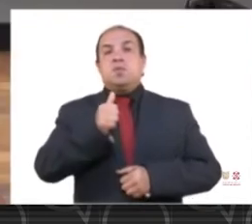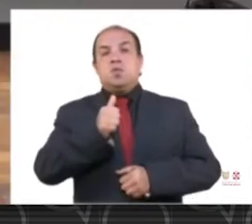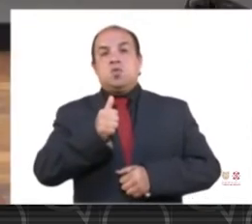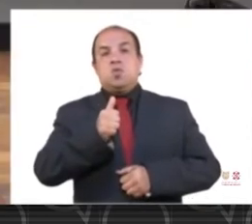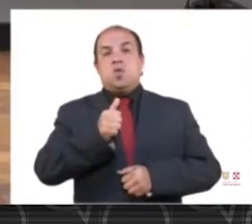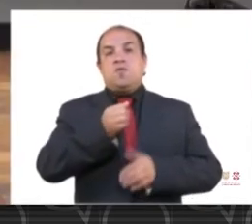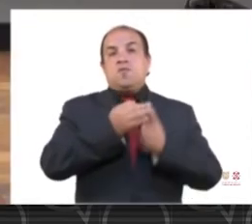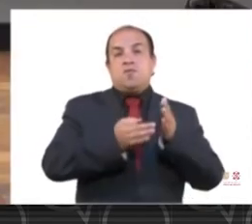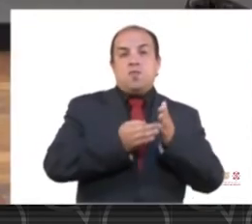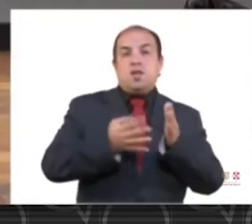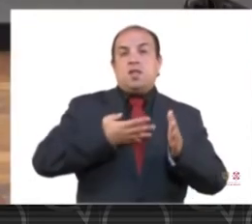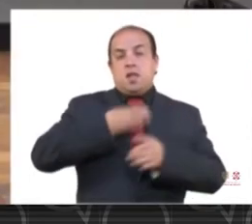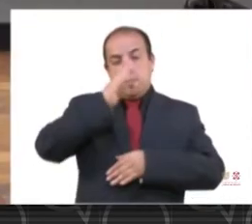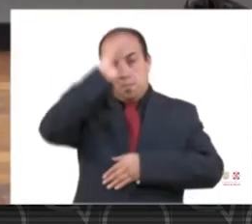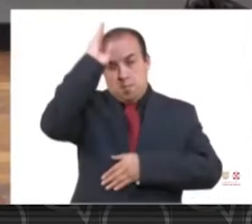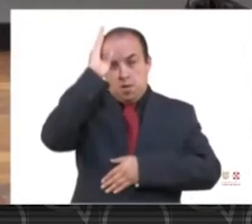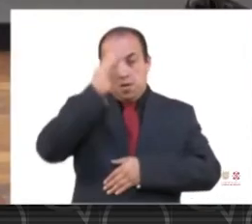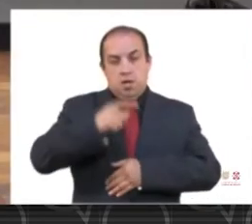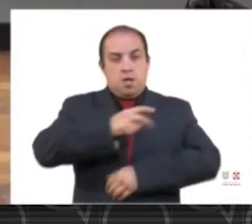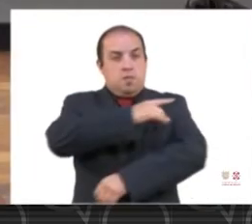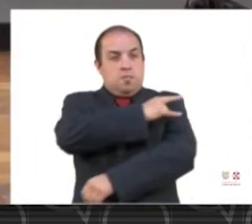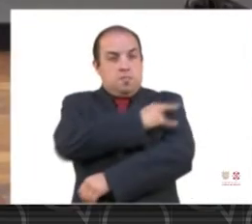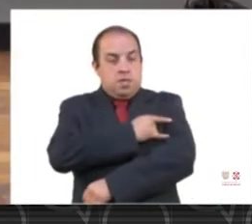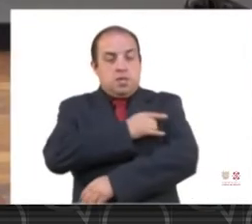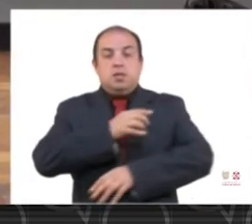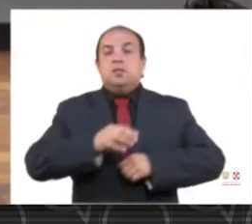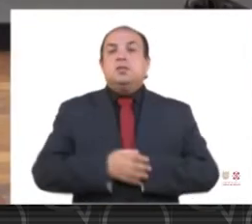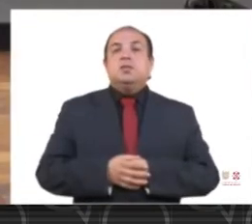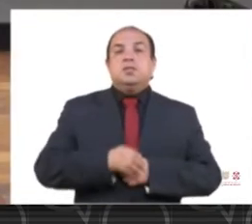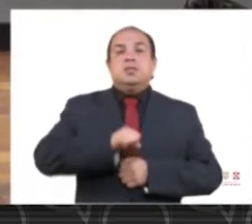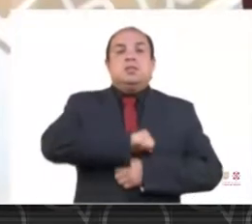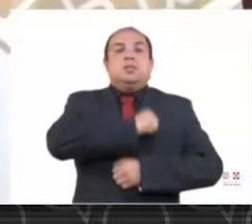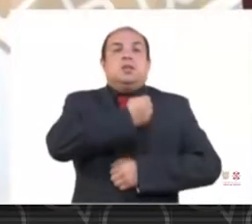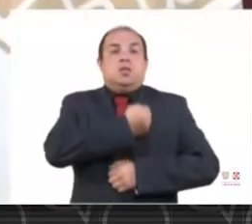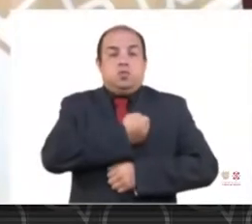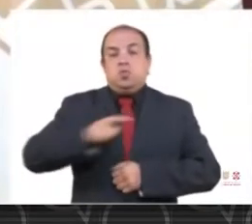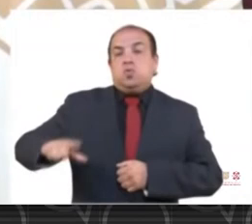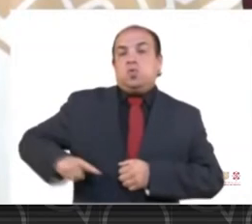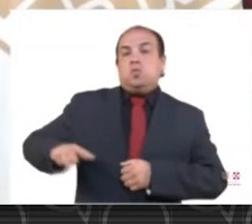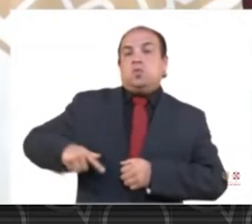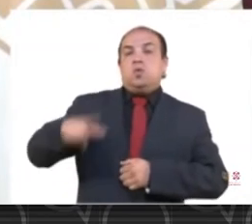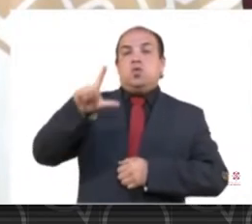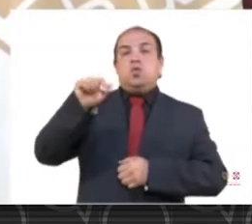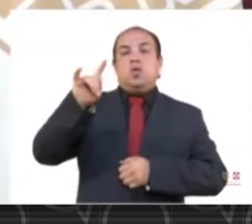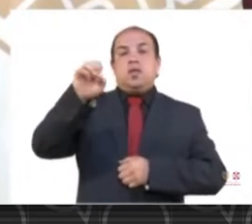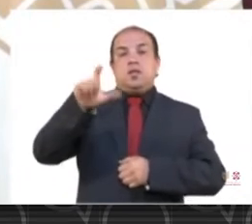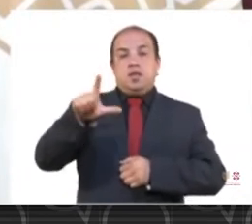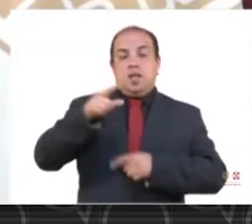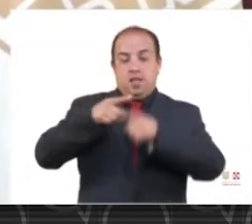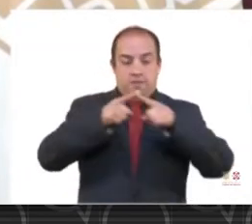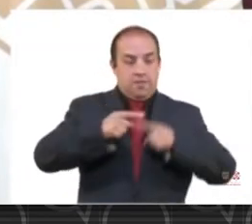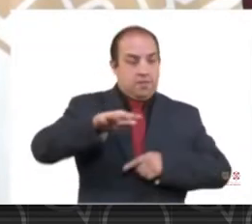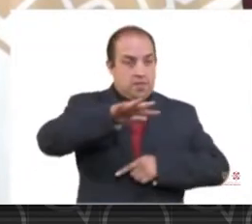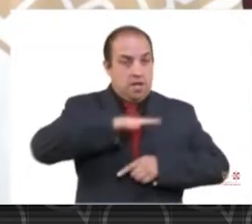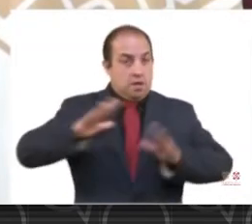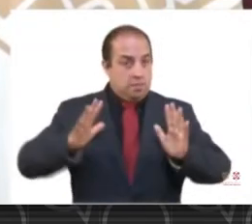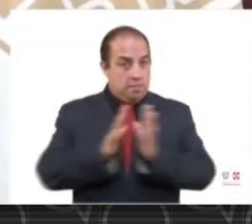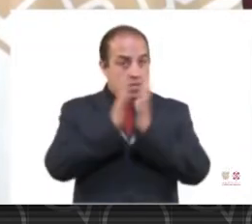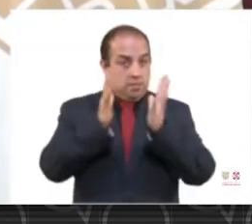áreas, bomberos, protección civil, salud, gobierno, Locatel, entre otras áreas que estuvieron participando. No